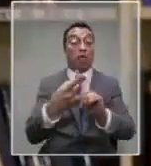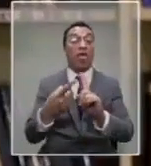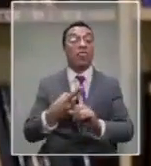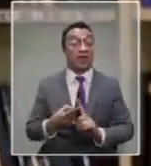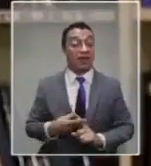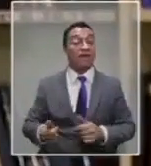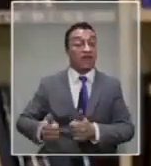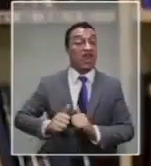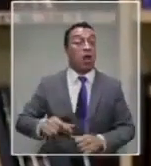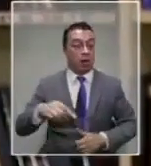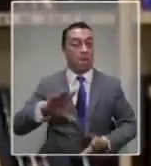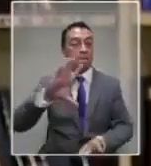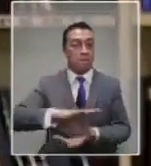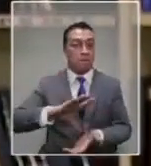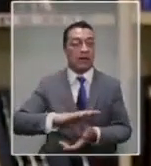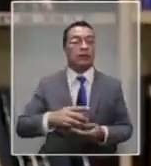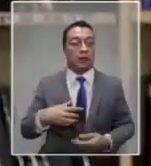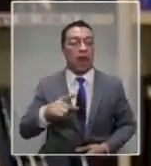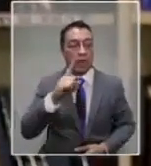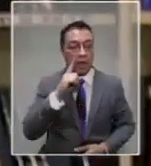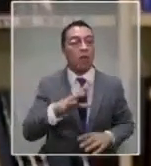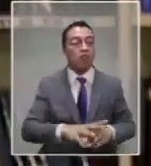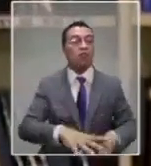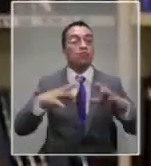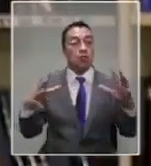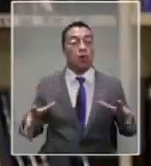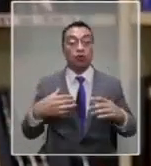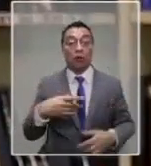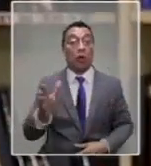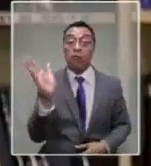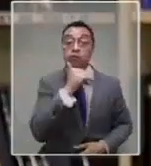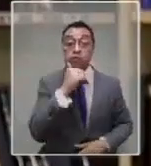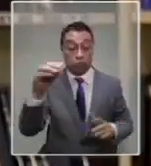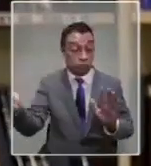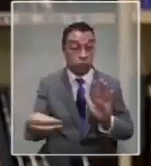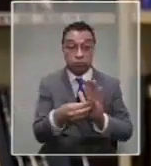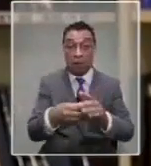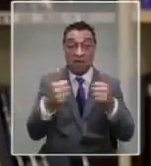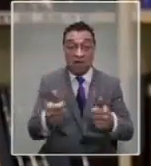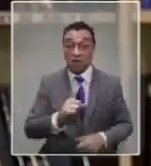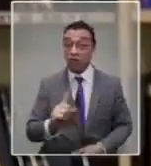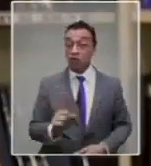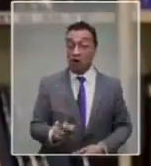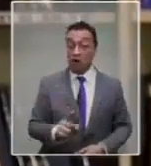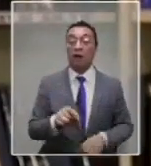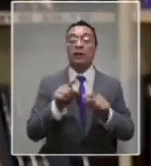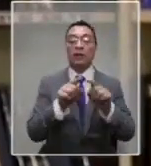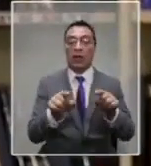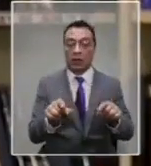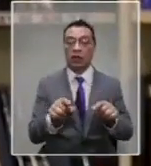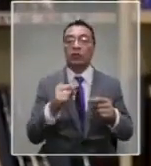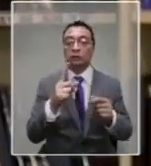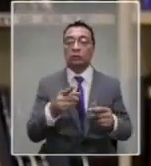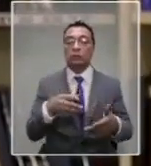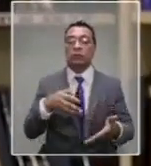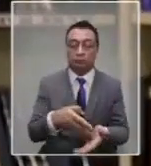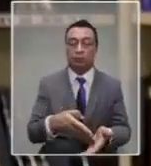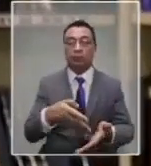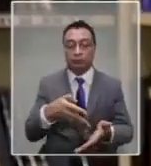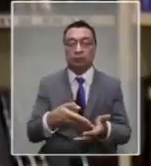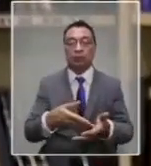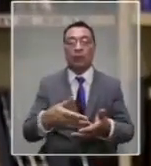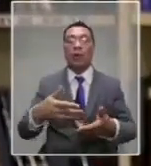desafíos como país. Ajá. Se nos vienen tremendos desafíos que si no los abordamos bien, eso genera un